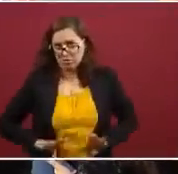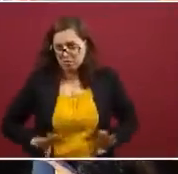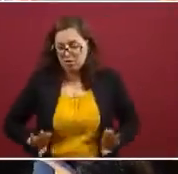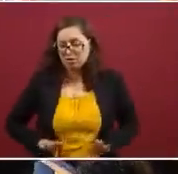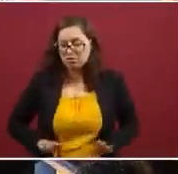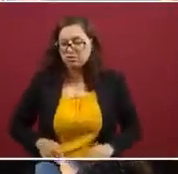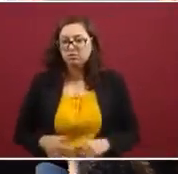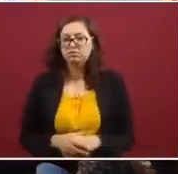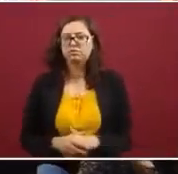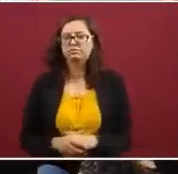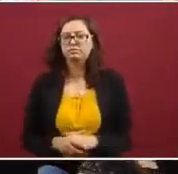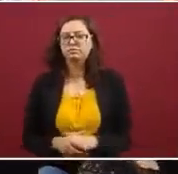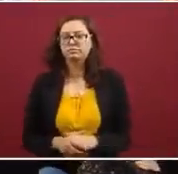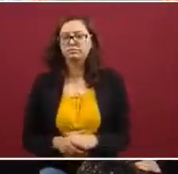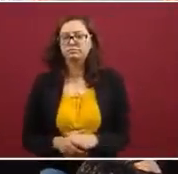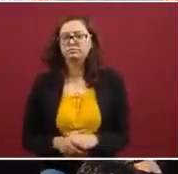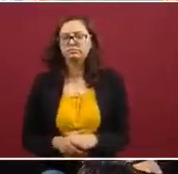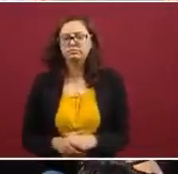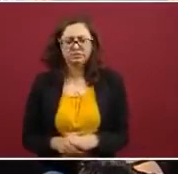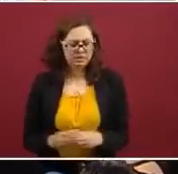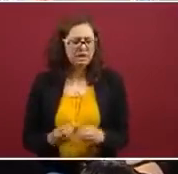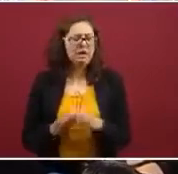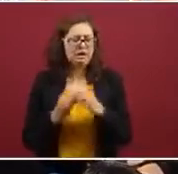Hay tasas de interés, hay